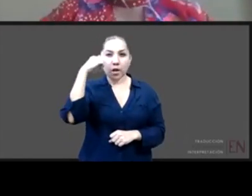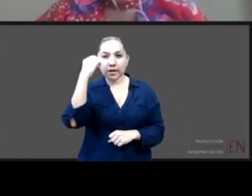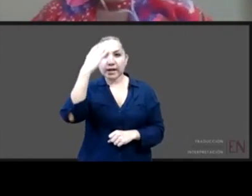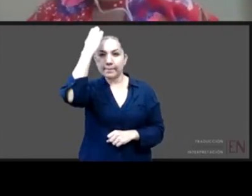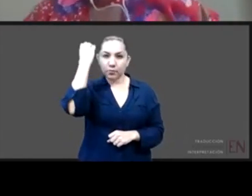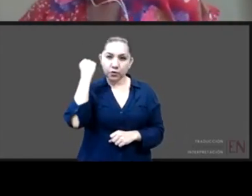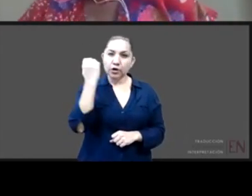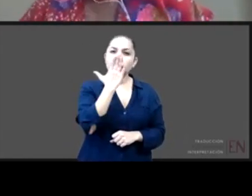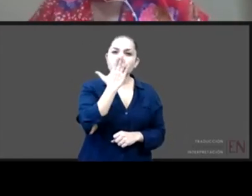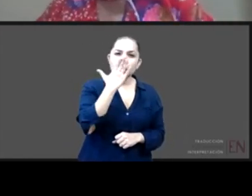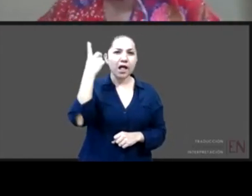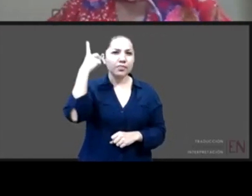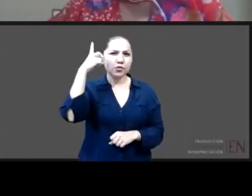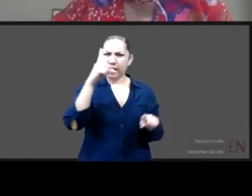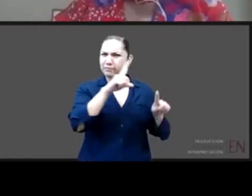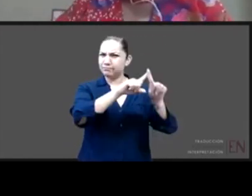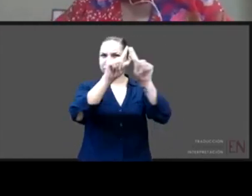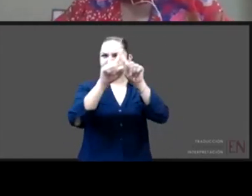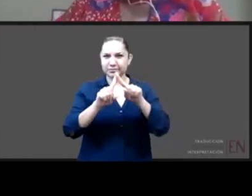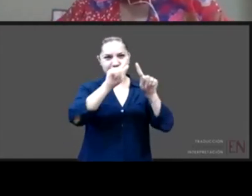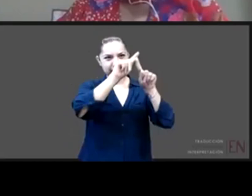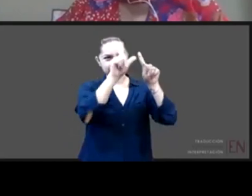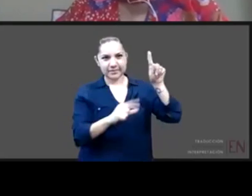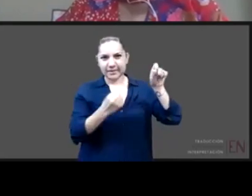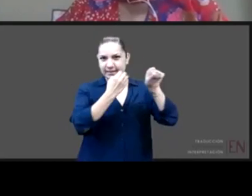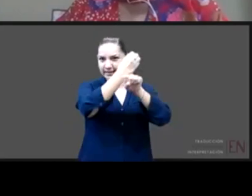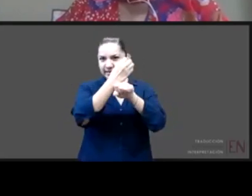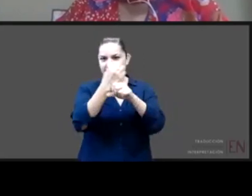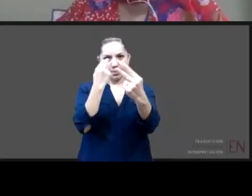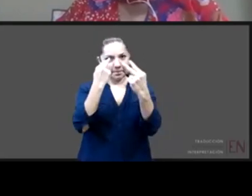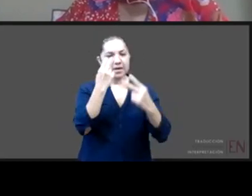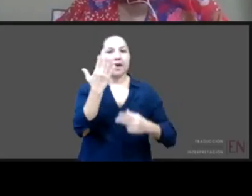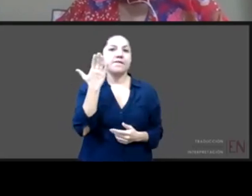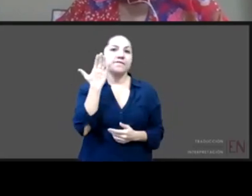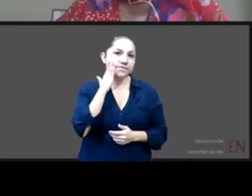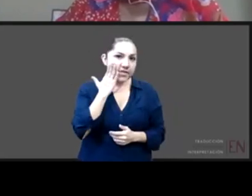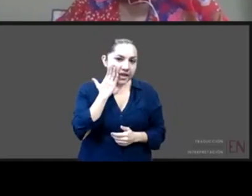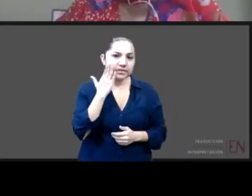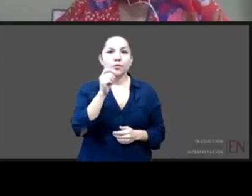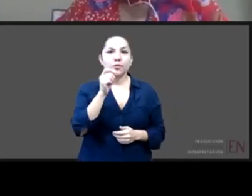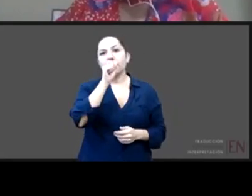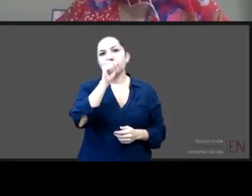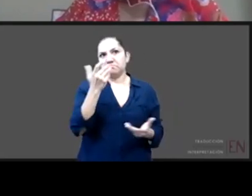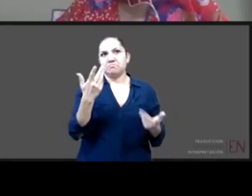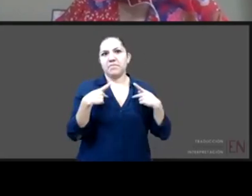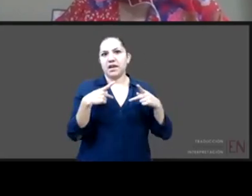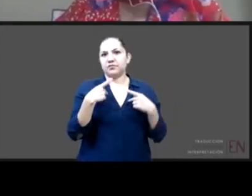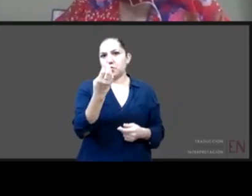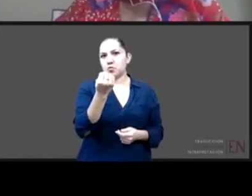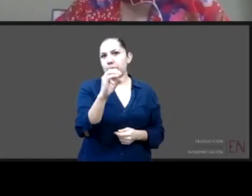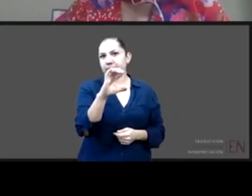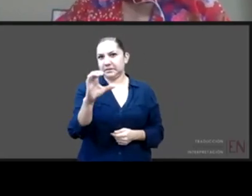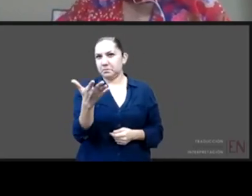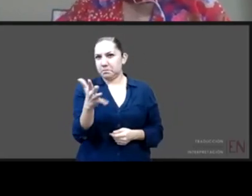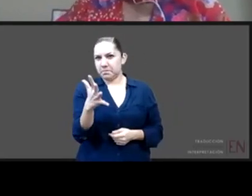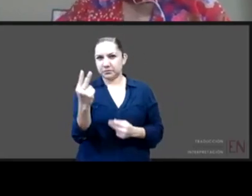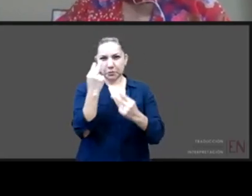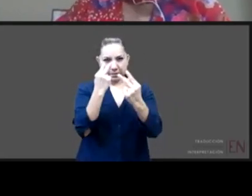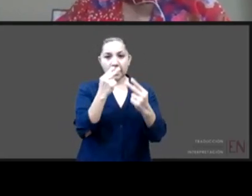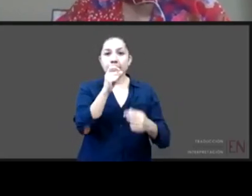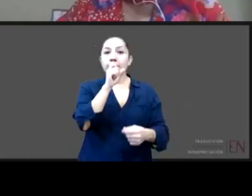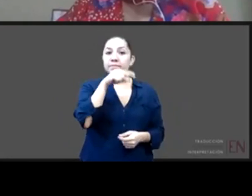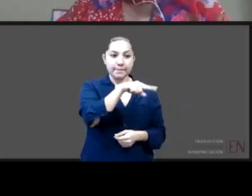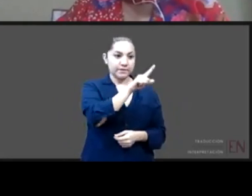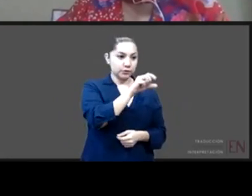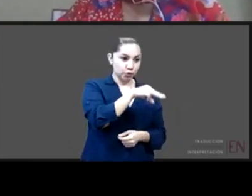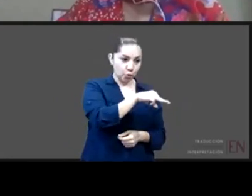bueno, de prácticamente toda la República. Nos siguen tanto en Facebook, un poco cerca de 900 personas, y otras acá,